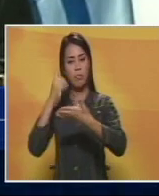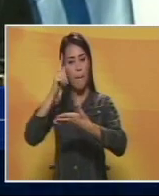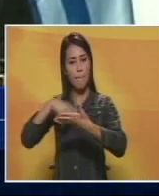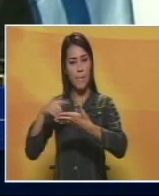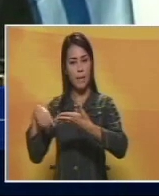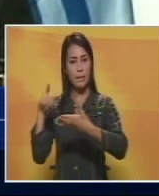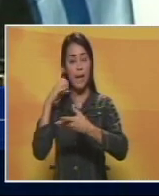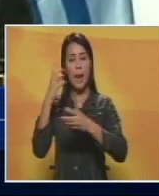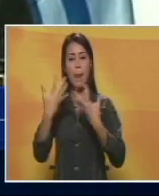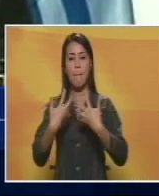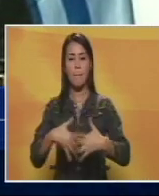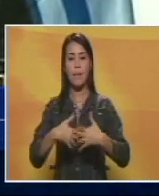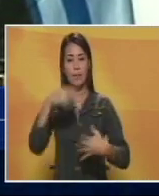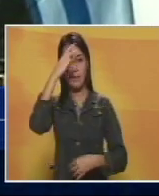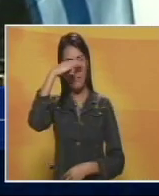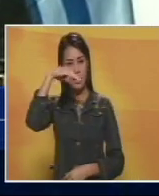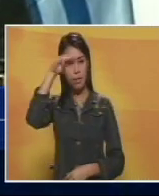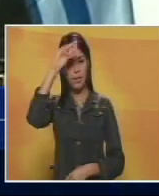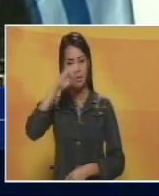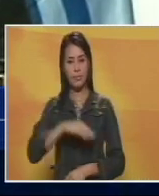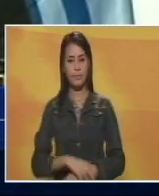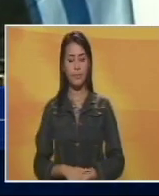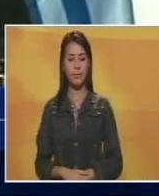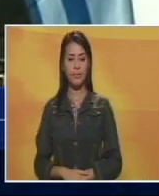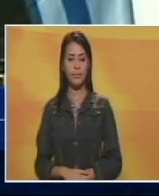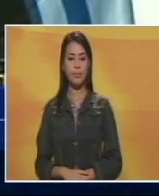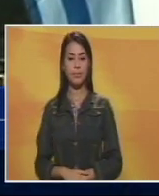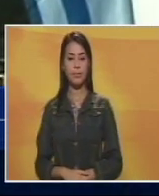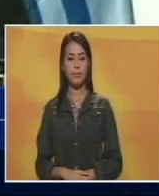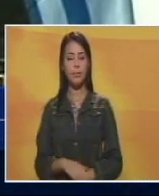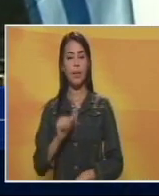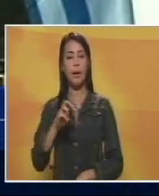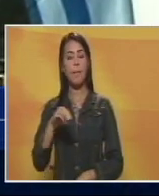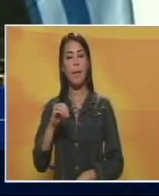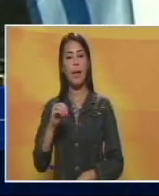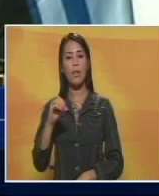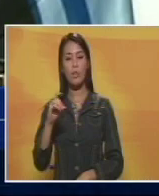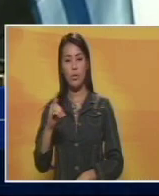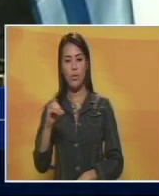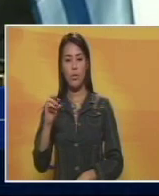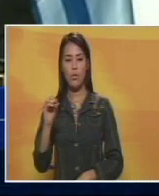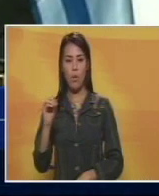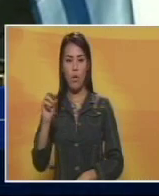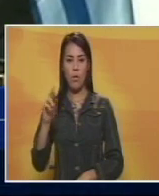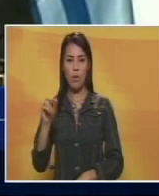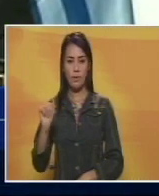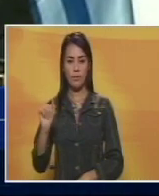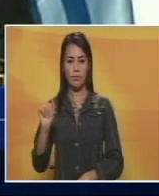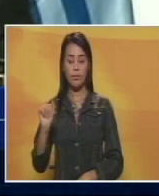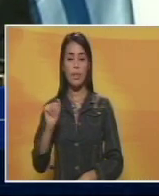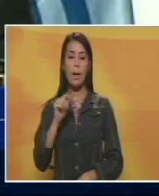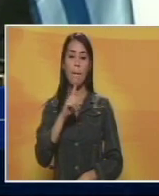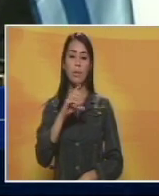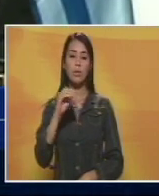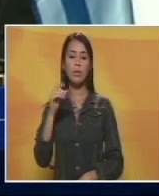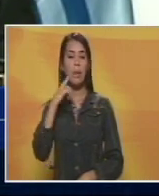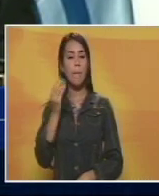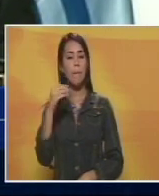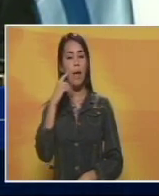empresa mexicana Amadora Carrocera Cabán por 100 cisternas